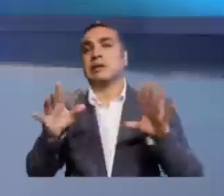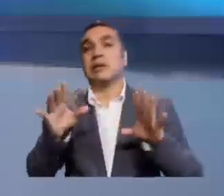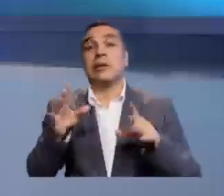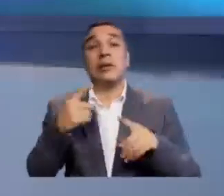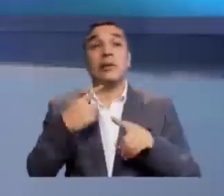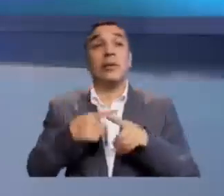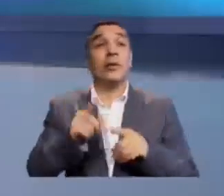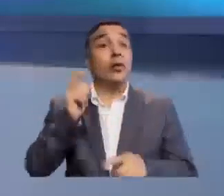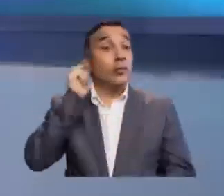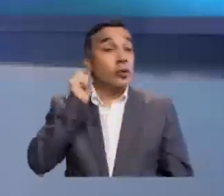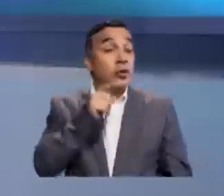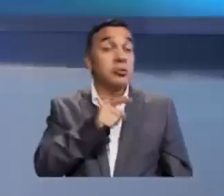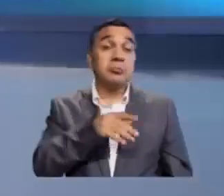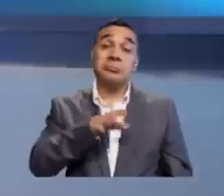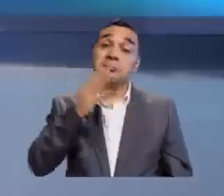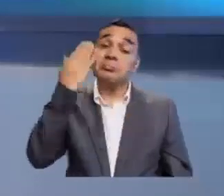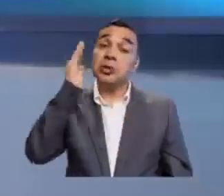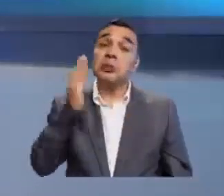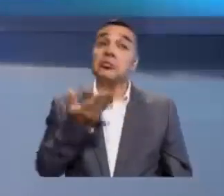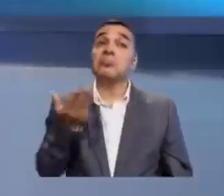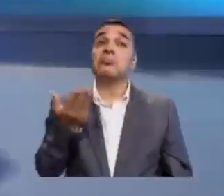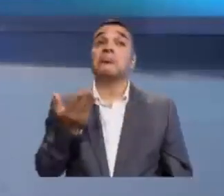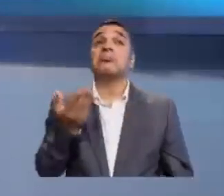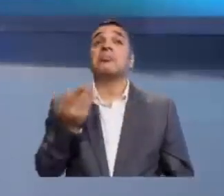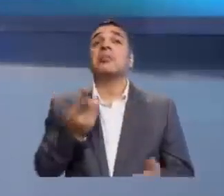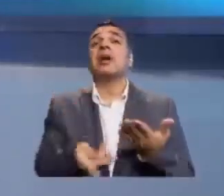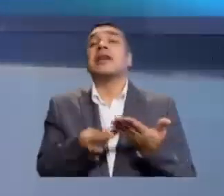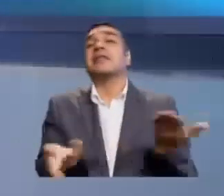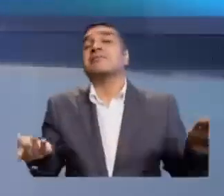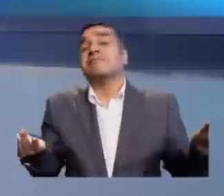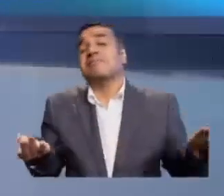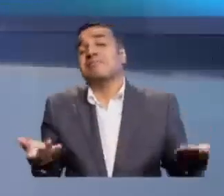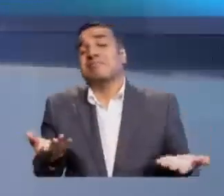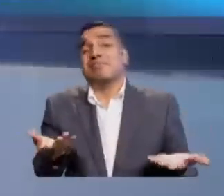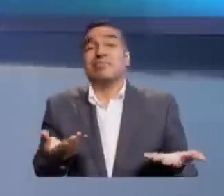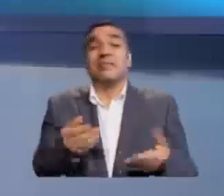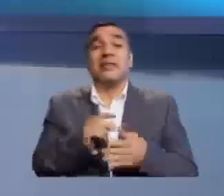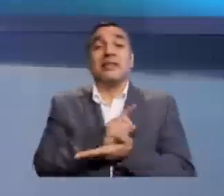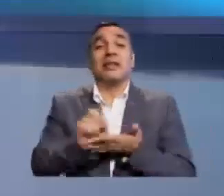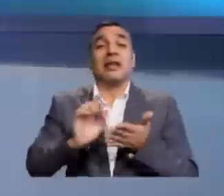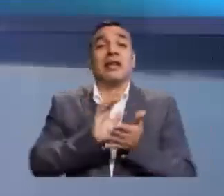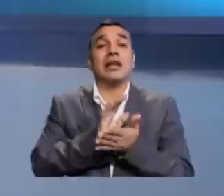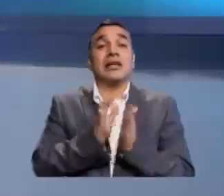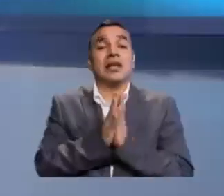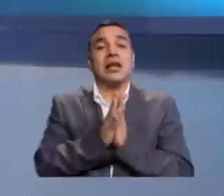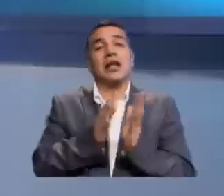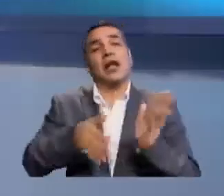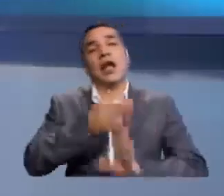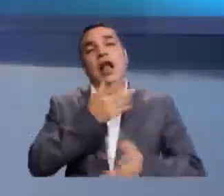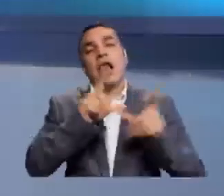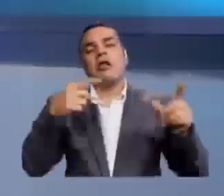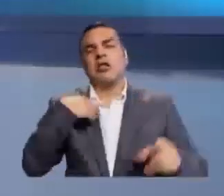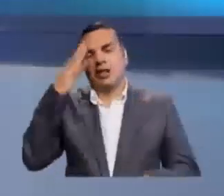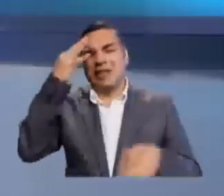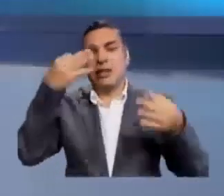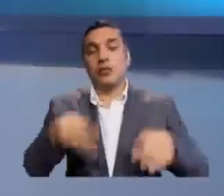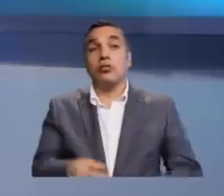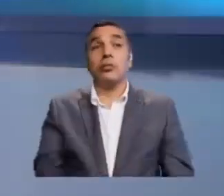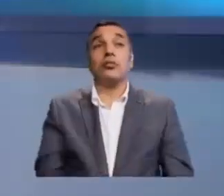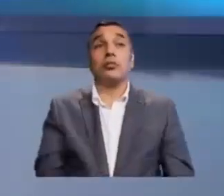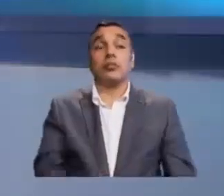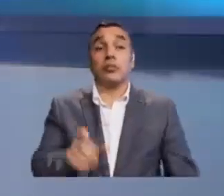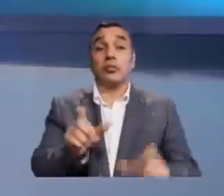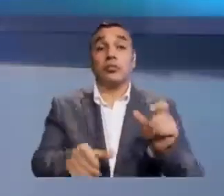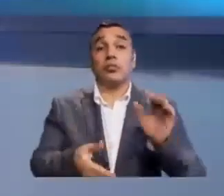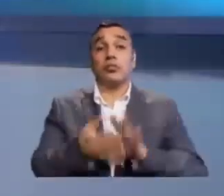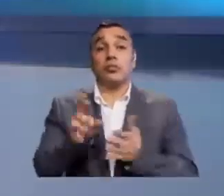a la mancita esa, no sé, pues vamos, ¿qué ocurrirá? Pues a ver si para Semana Santa están afuera. Femicidio en el país. Después que salió de dictar